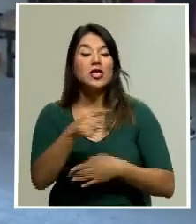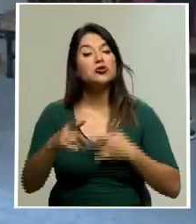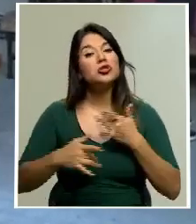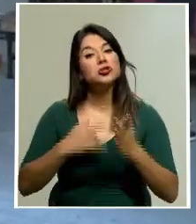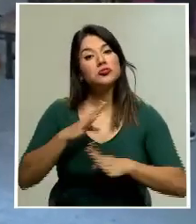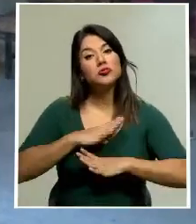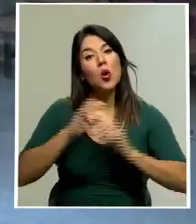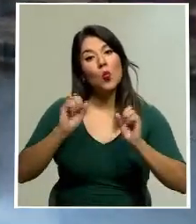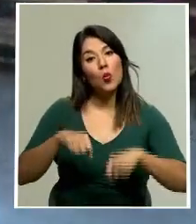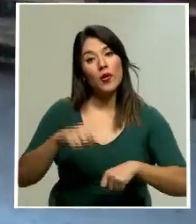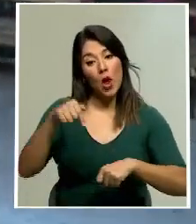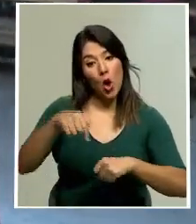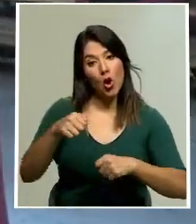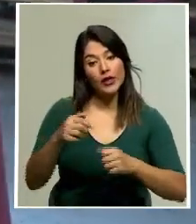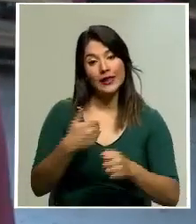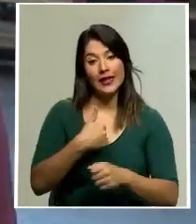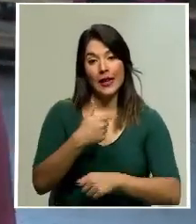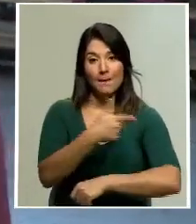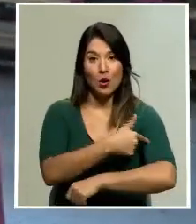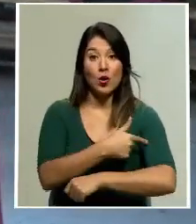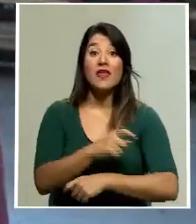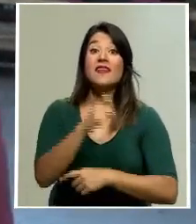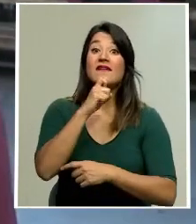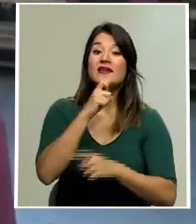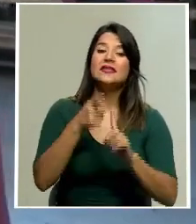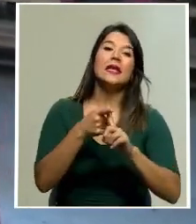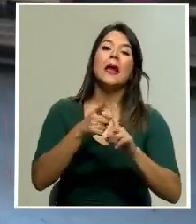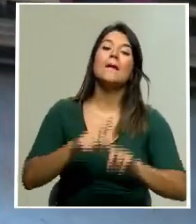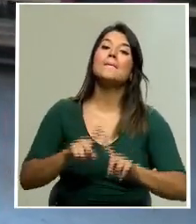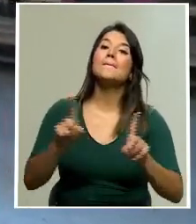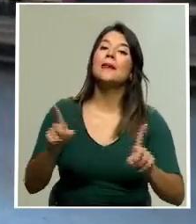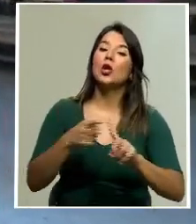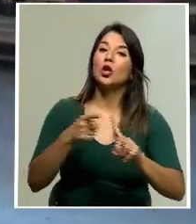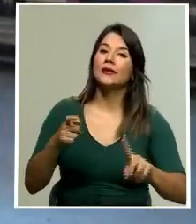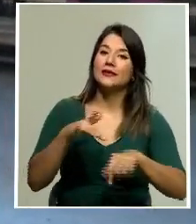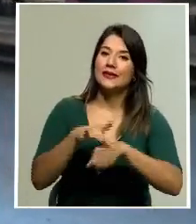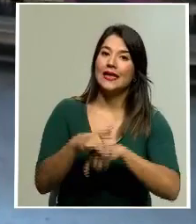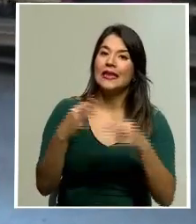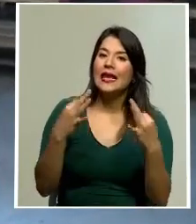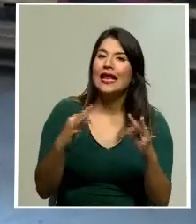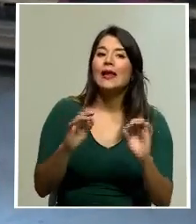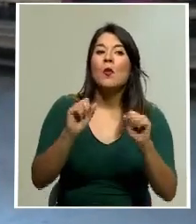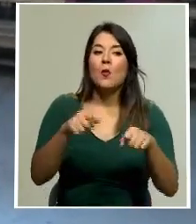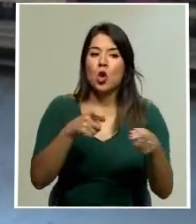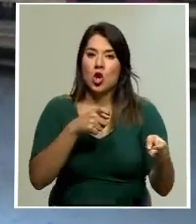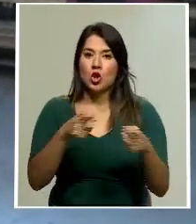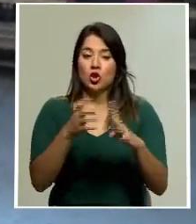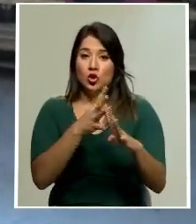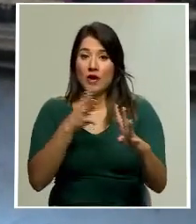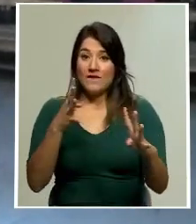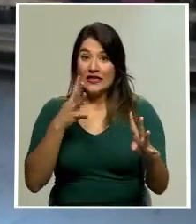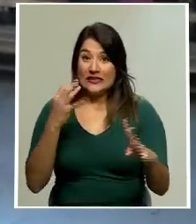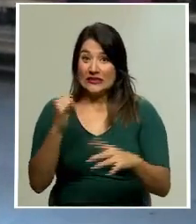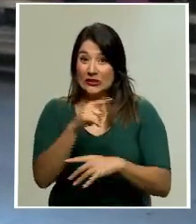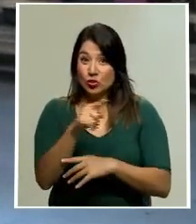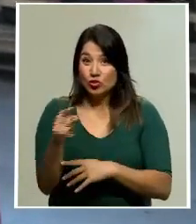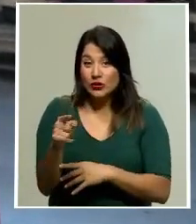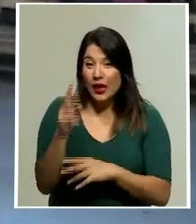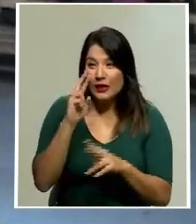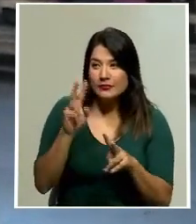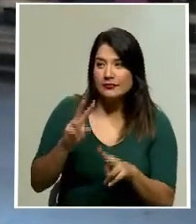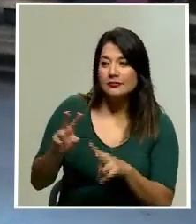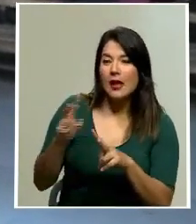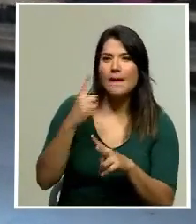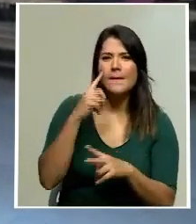dosis de vacuna el día de hoy. Es difícil, pero desde temprano estamos tratando de manejar las filas. Si usted recorre un poquito, va a ver muchos